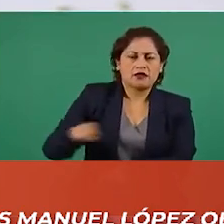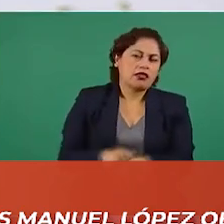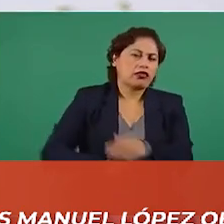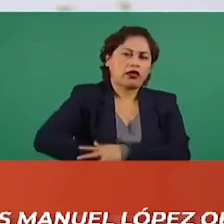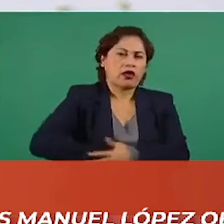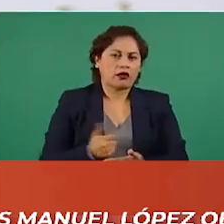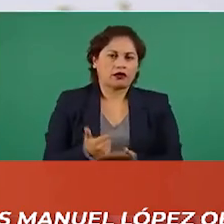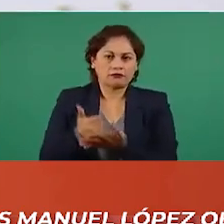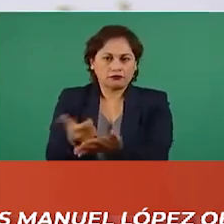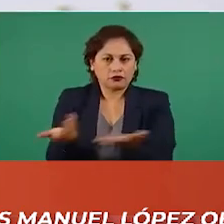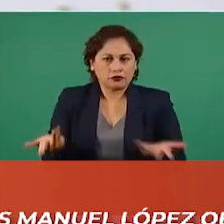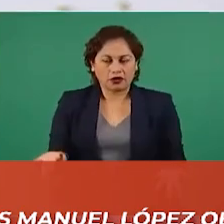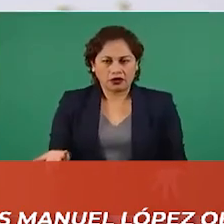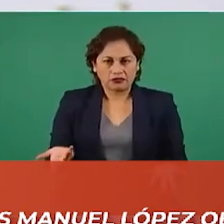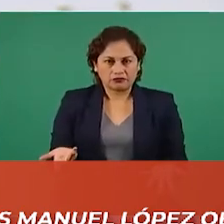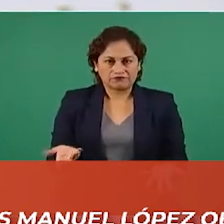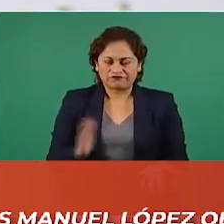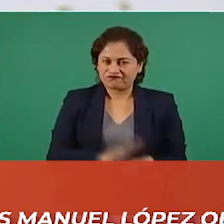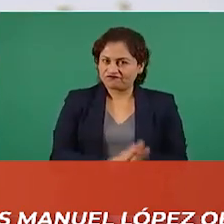Entonces logramos un acuerdo